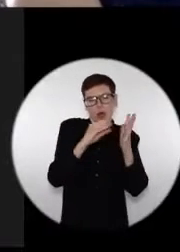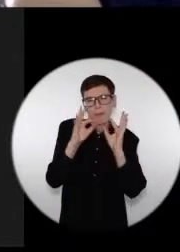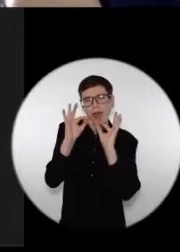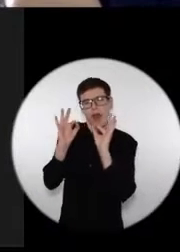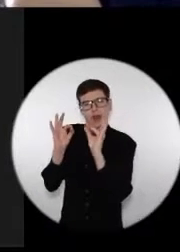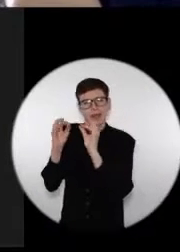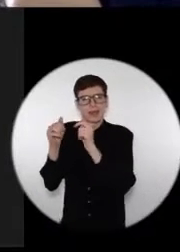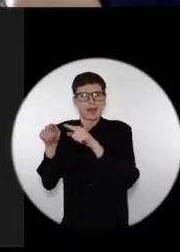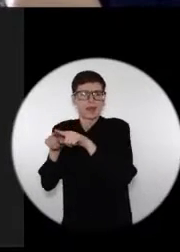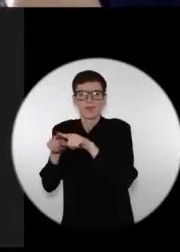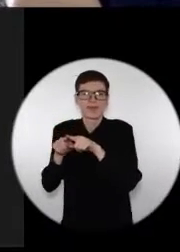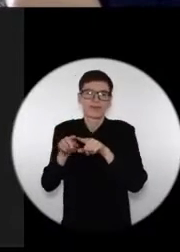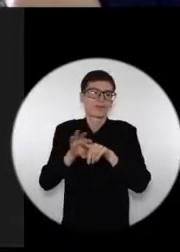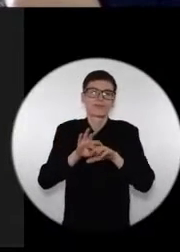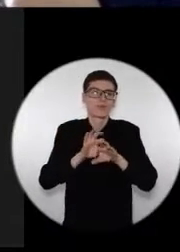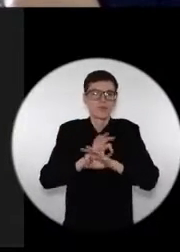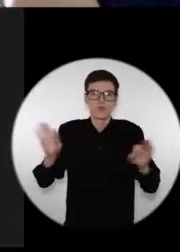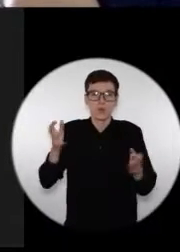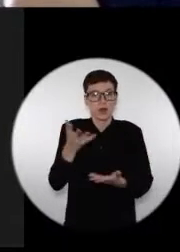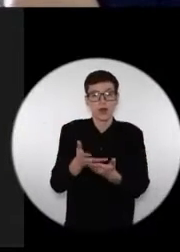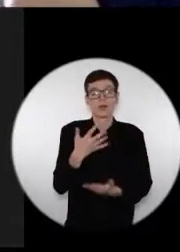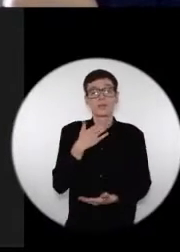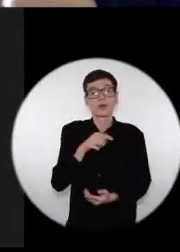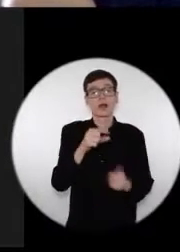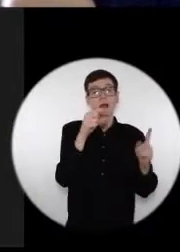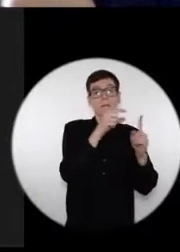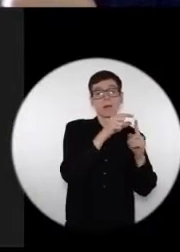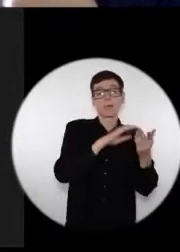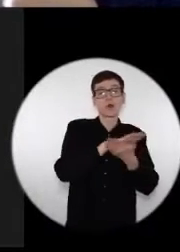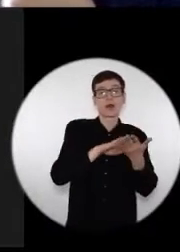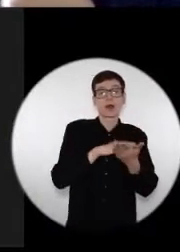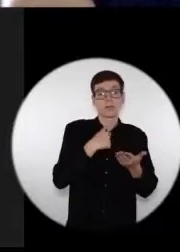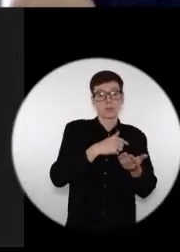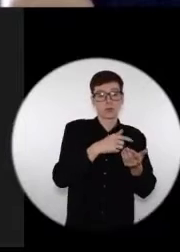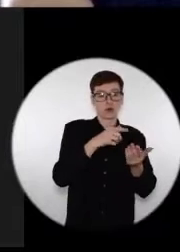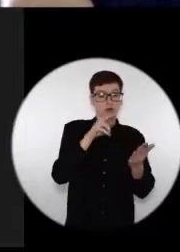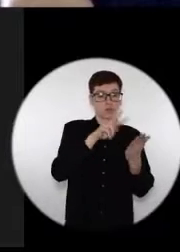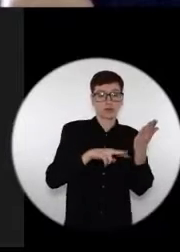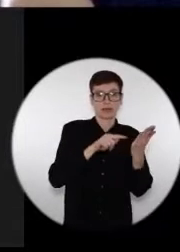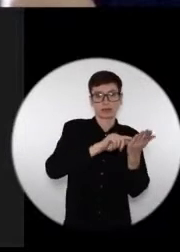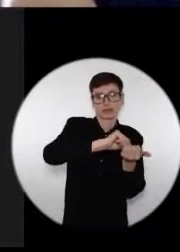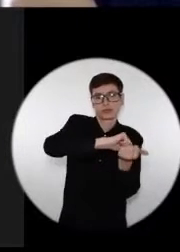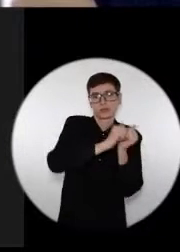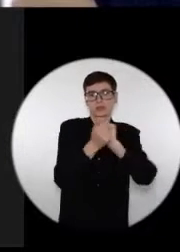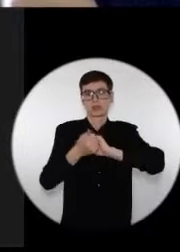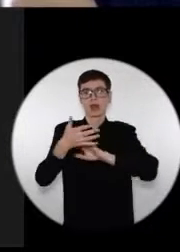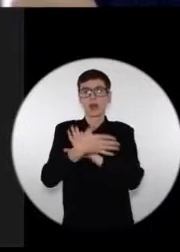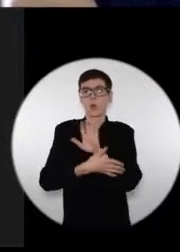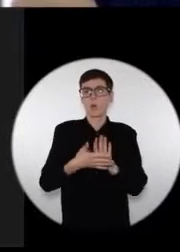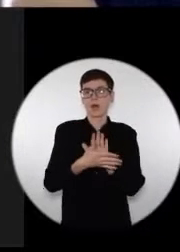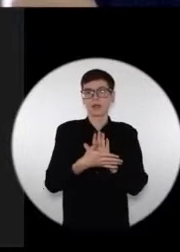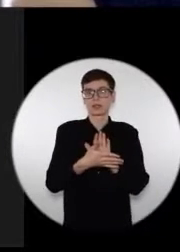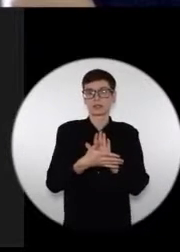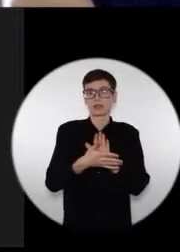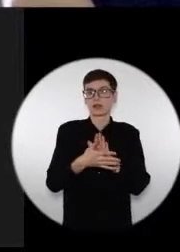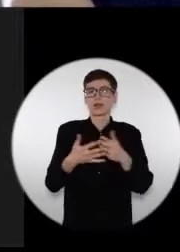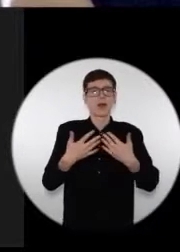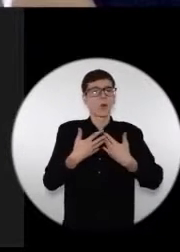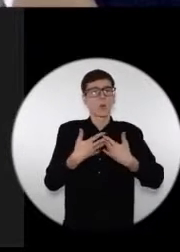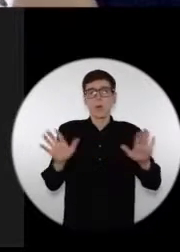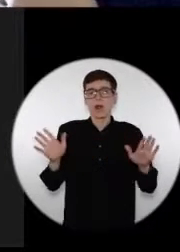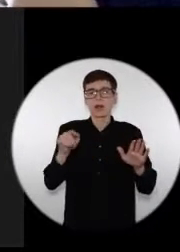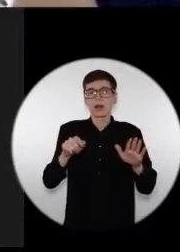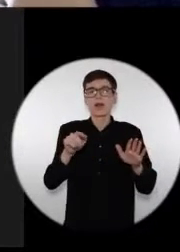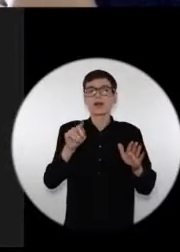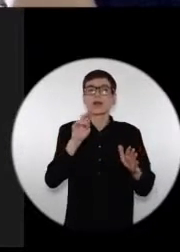nunca va a existir para siempre dante ocupar esa palabra sobre todo con lo que sucede cuando se traspasa un texto a la